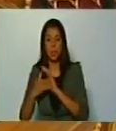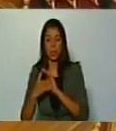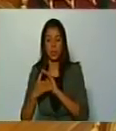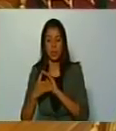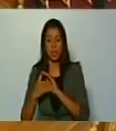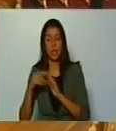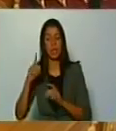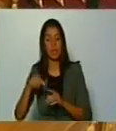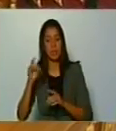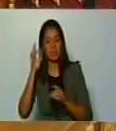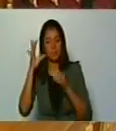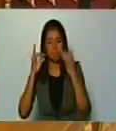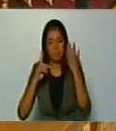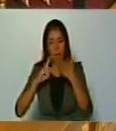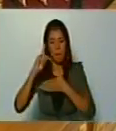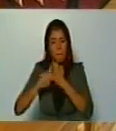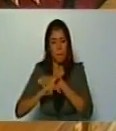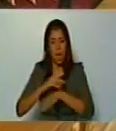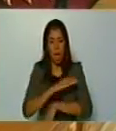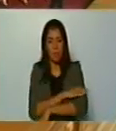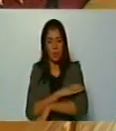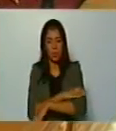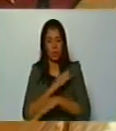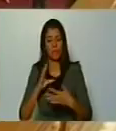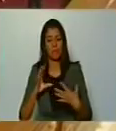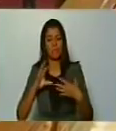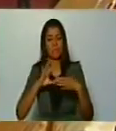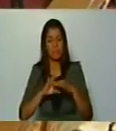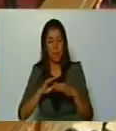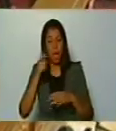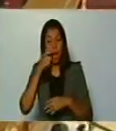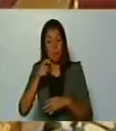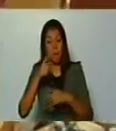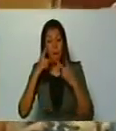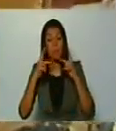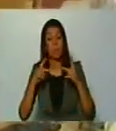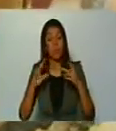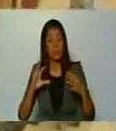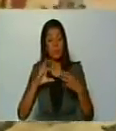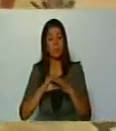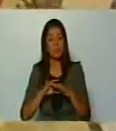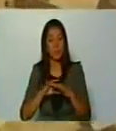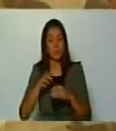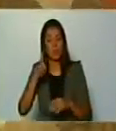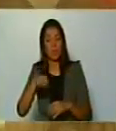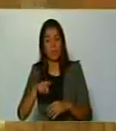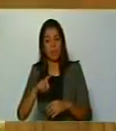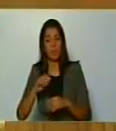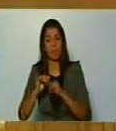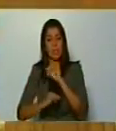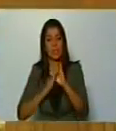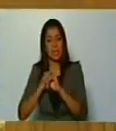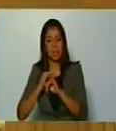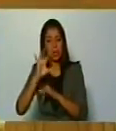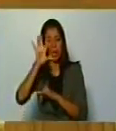a la conspiración en marcha, con apoyo internacional, y obviamente